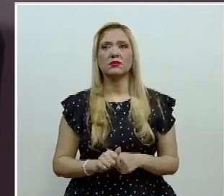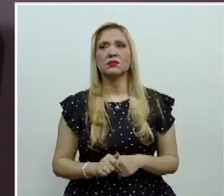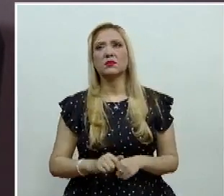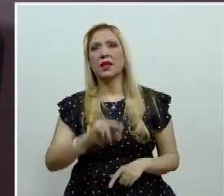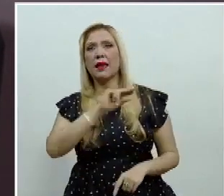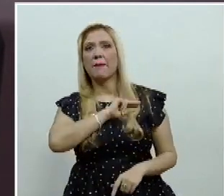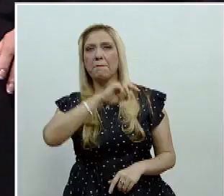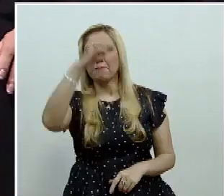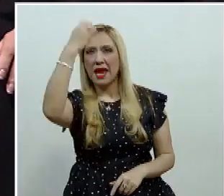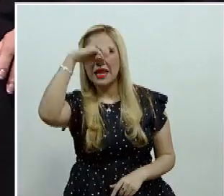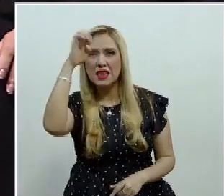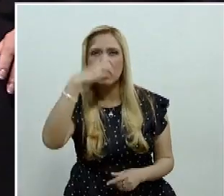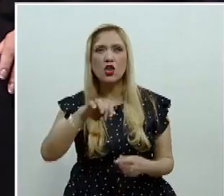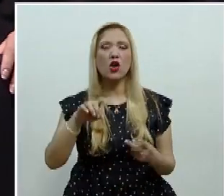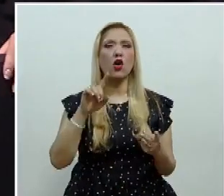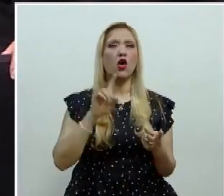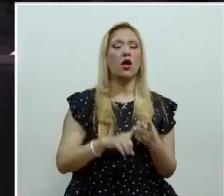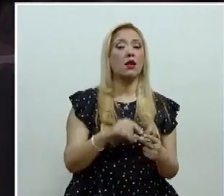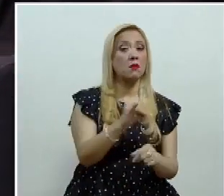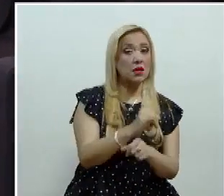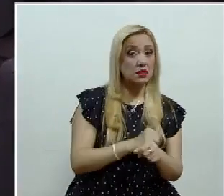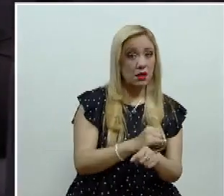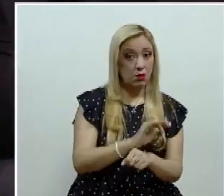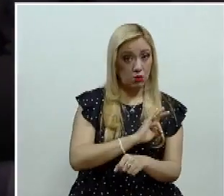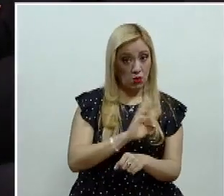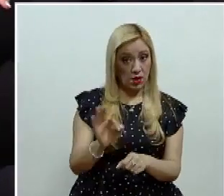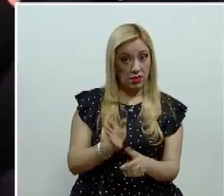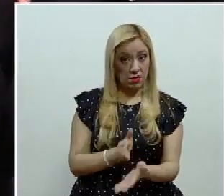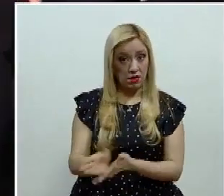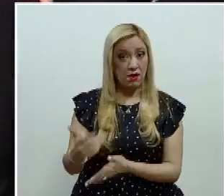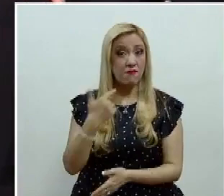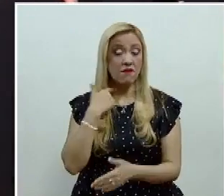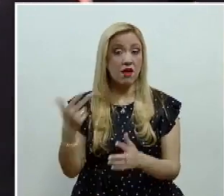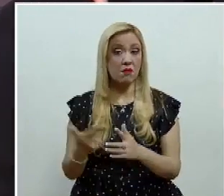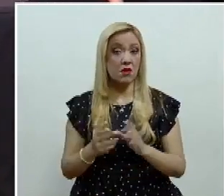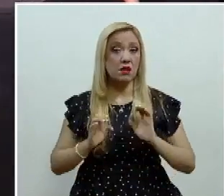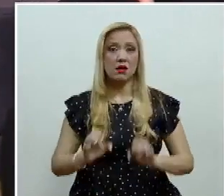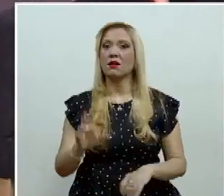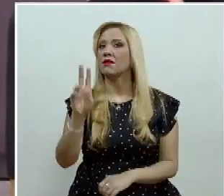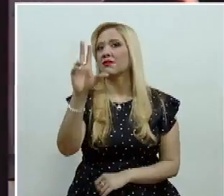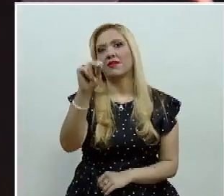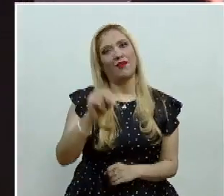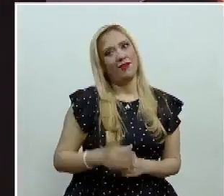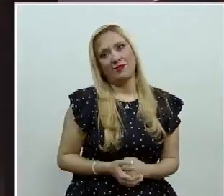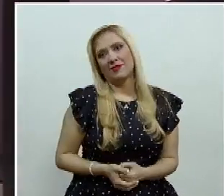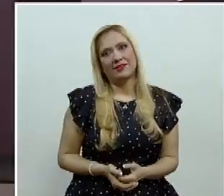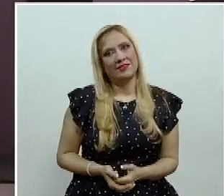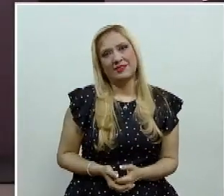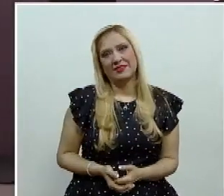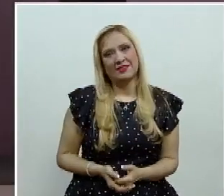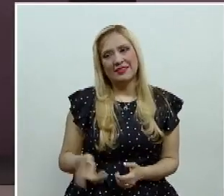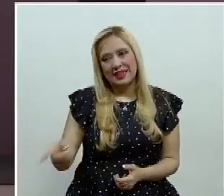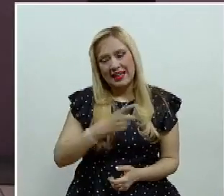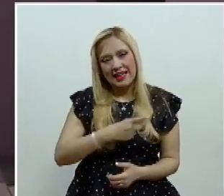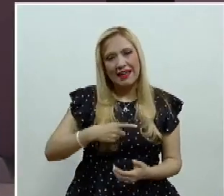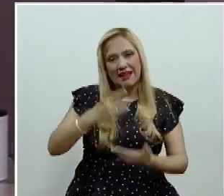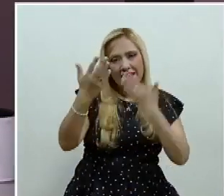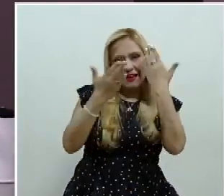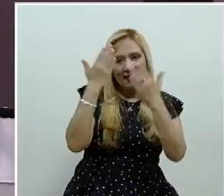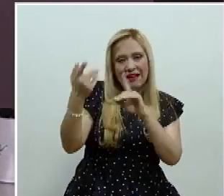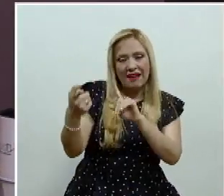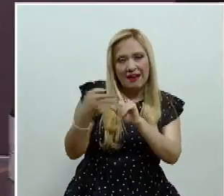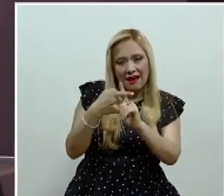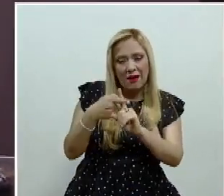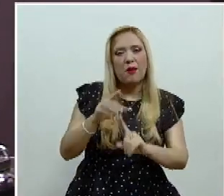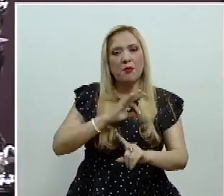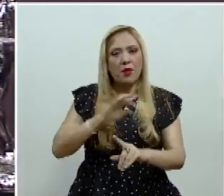perito, no cualquier investigador podría estar investigando un feminicidio. Claro, porque normalmente se acusa la perspectiva de género de ser